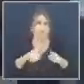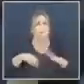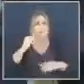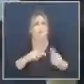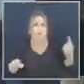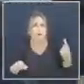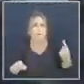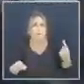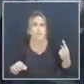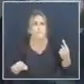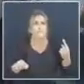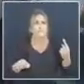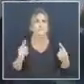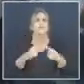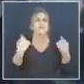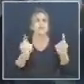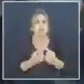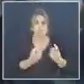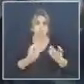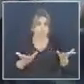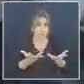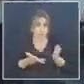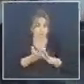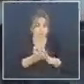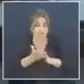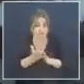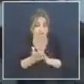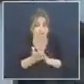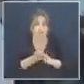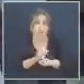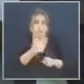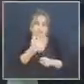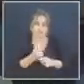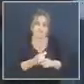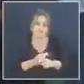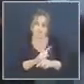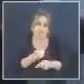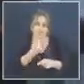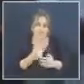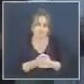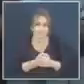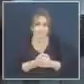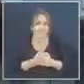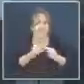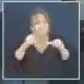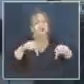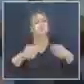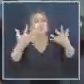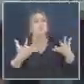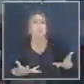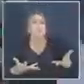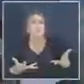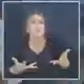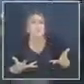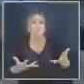las cosas que nosotros vamos a tener por delante no son fáciles. Y por eso quiero estar